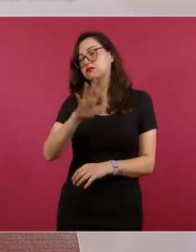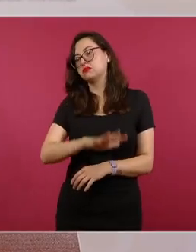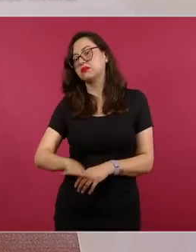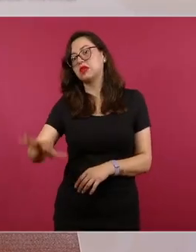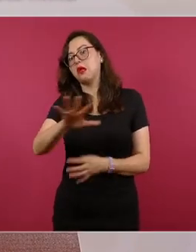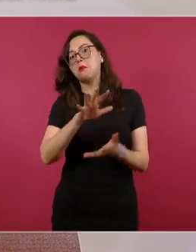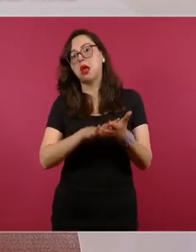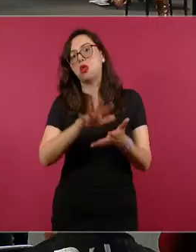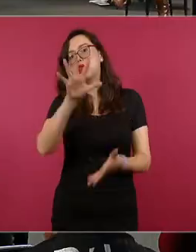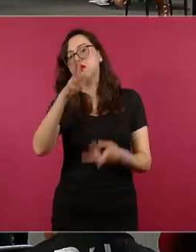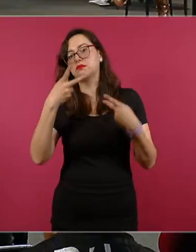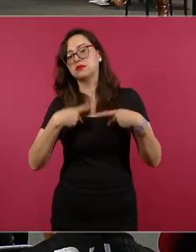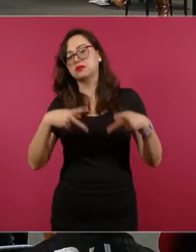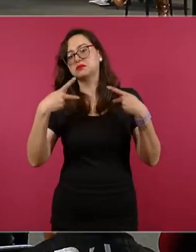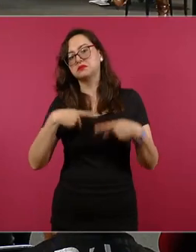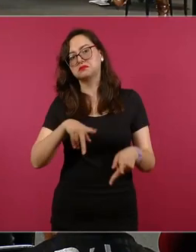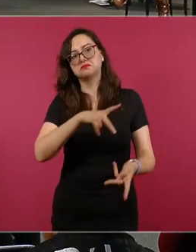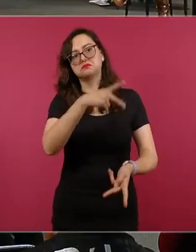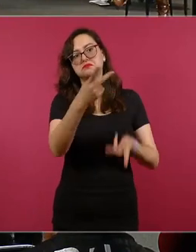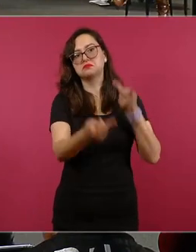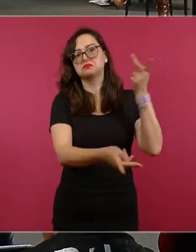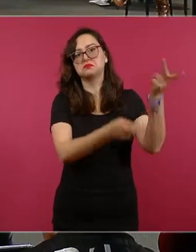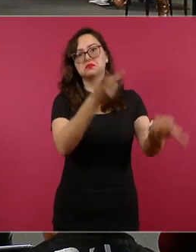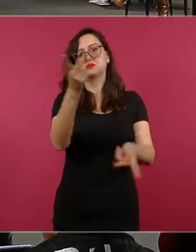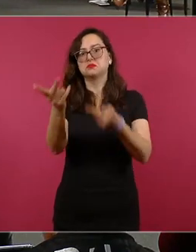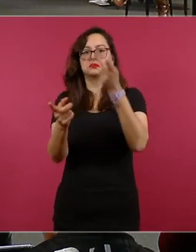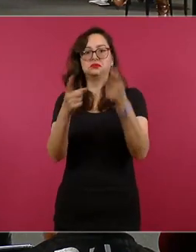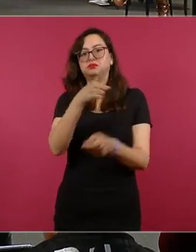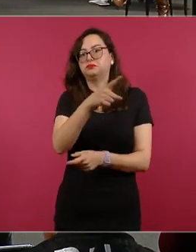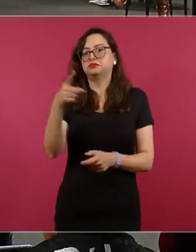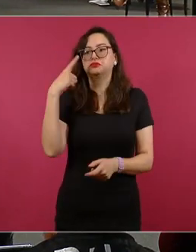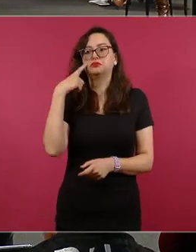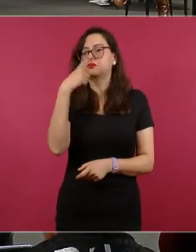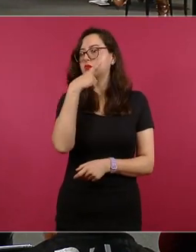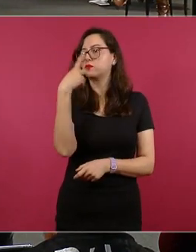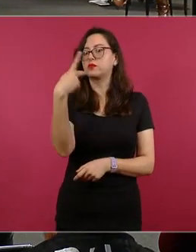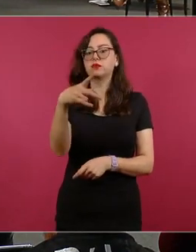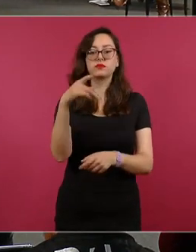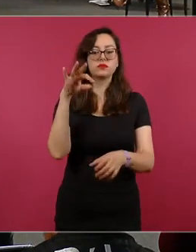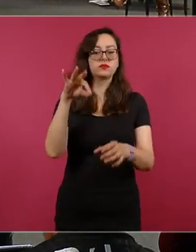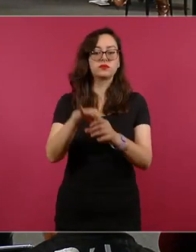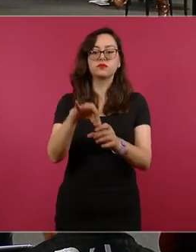gente y que la vida pública sea cada vez más pública.